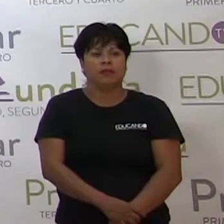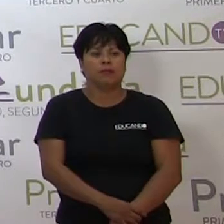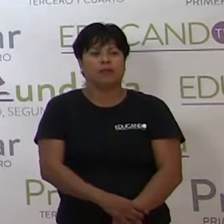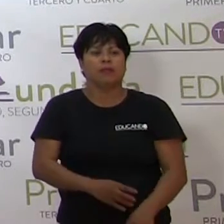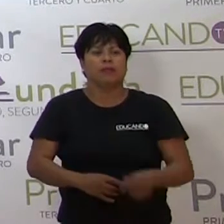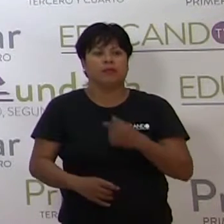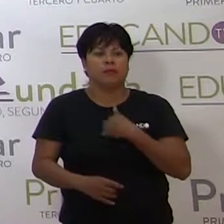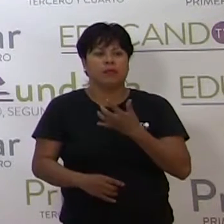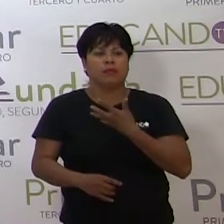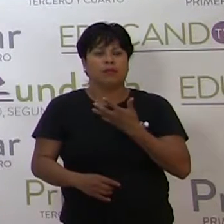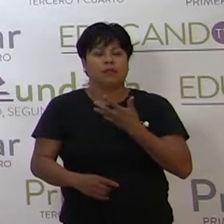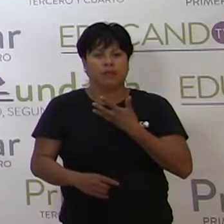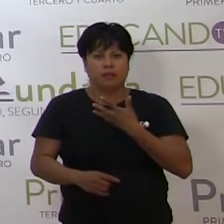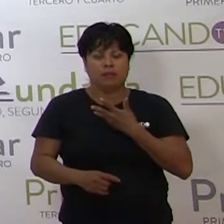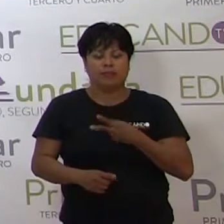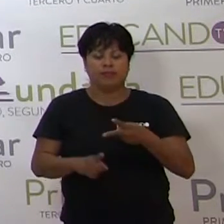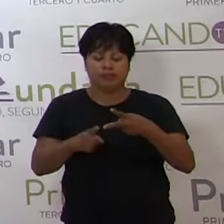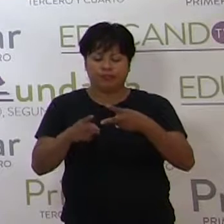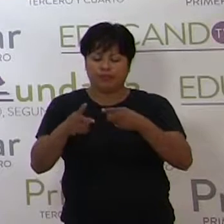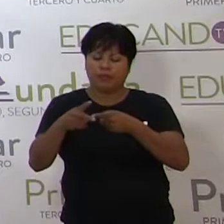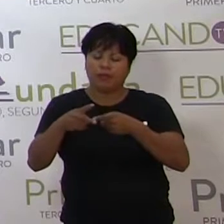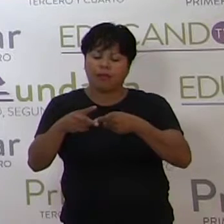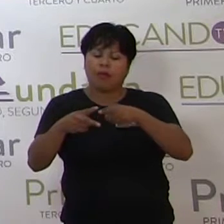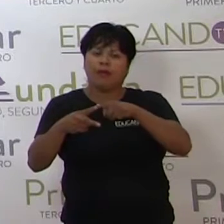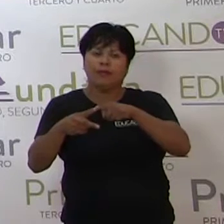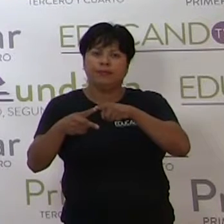Tengo un ángulo de